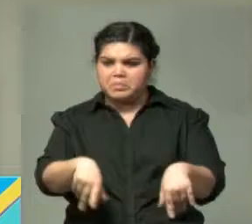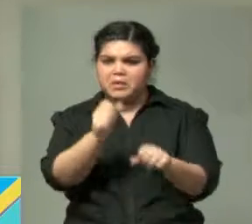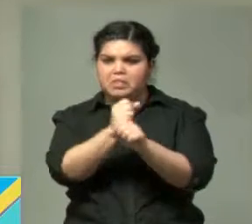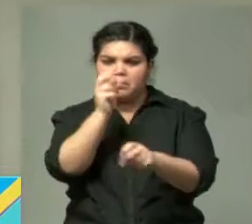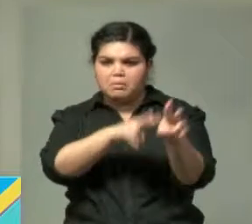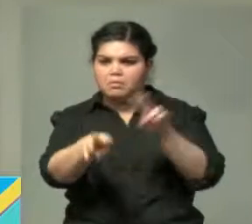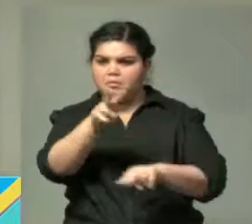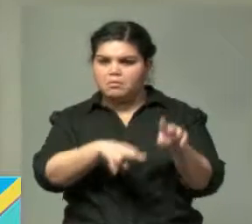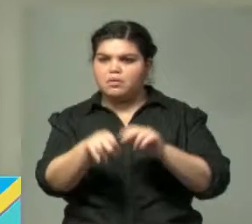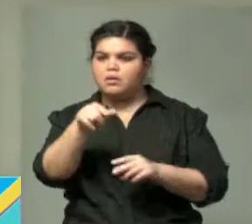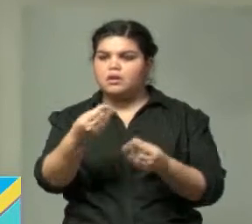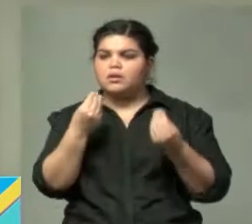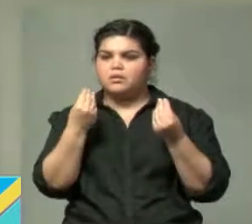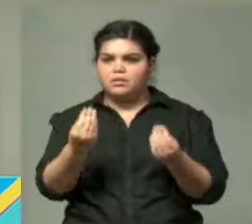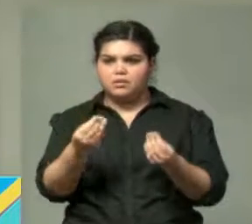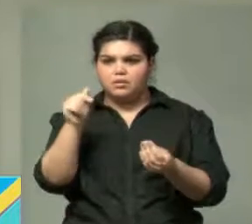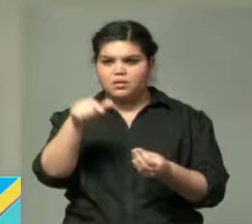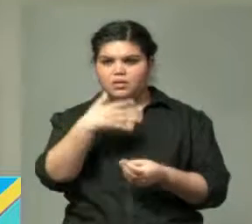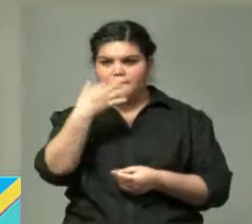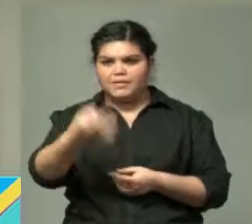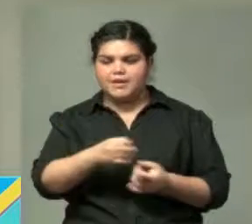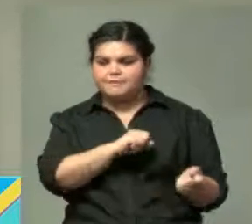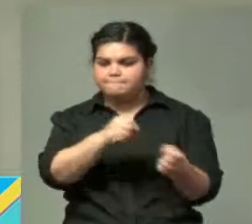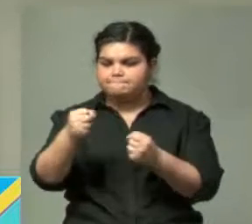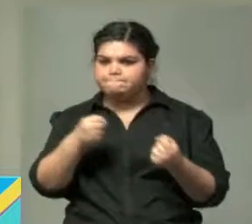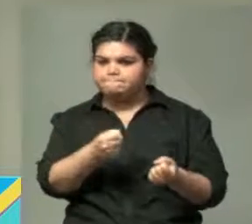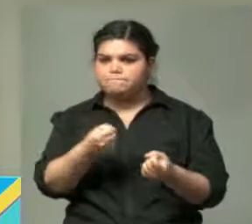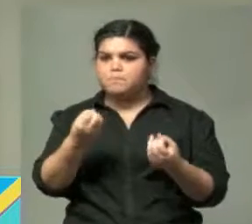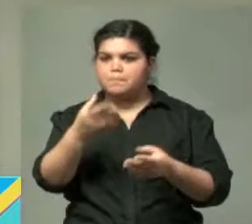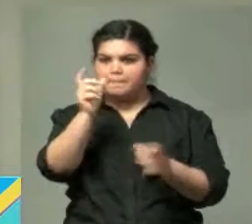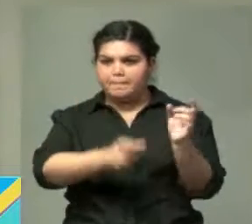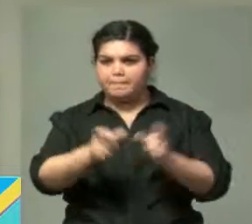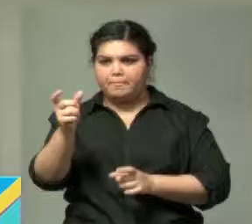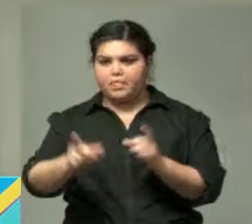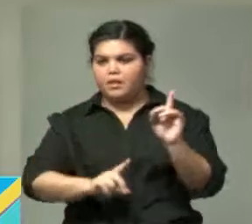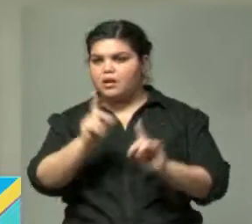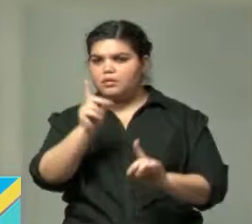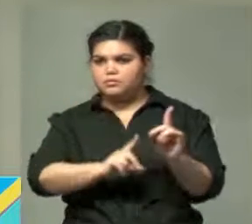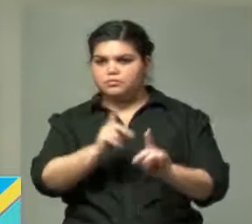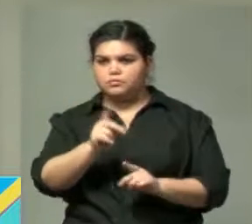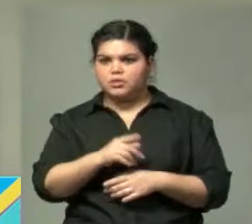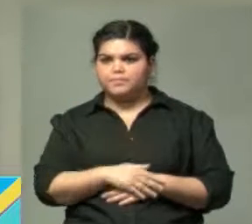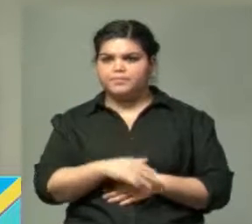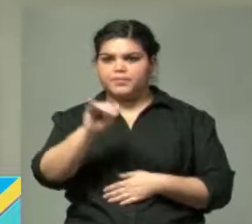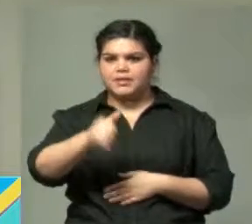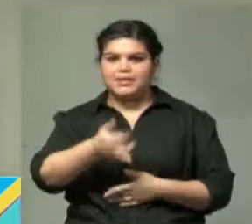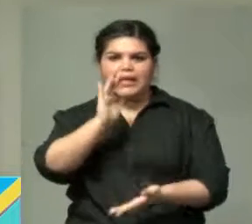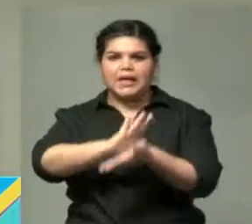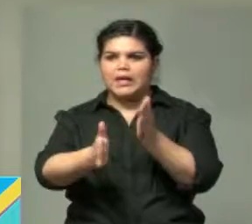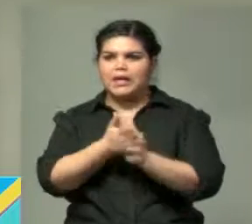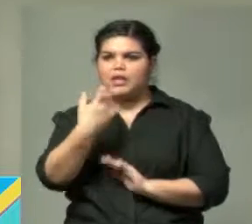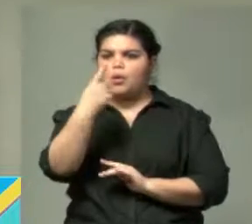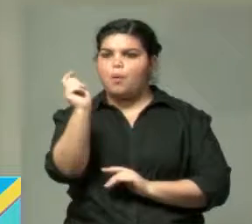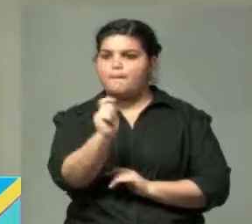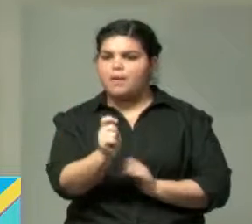encontrado con una situación que realmente es bastante desesperante. Hay personas que inclusive se postulan para trabajar gratis el primer